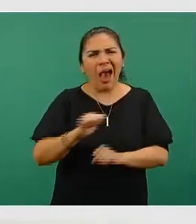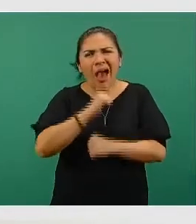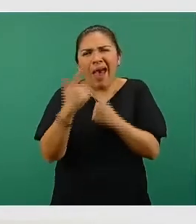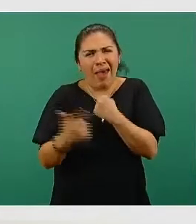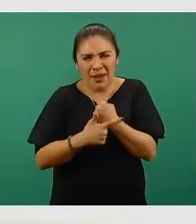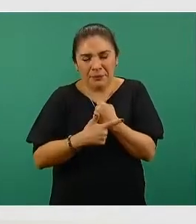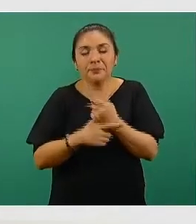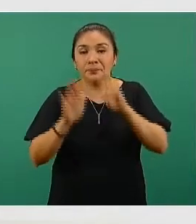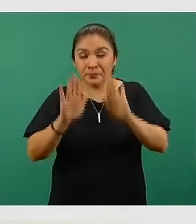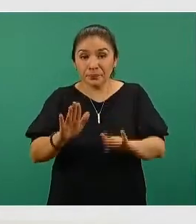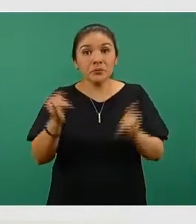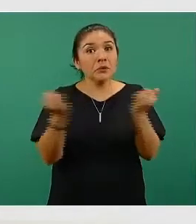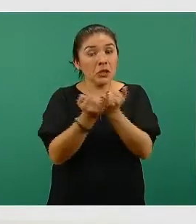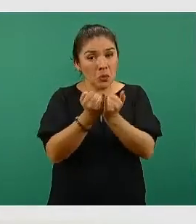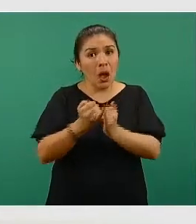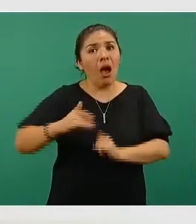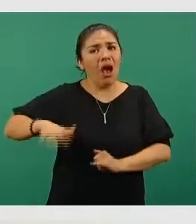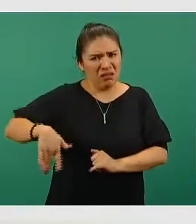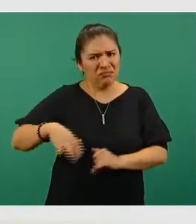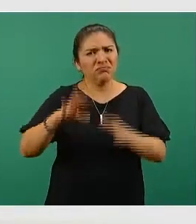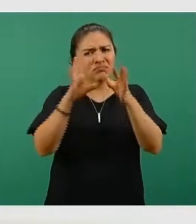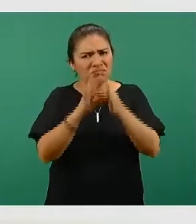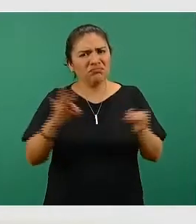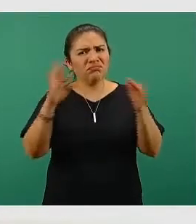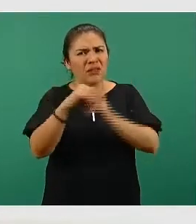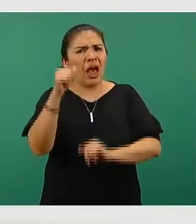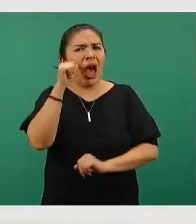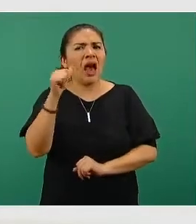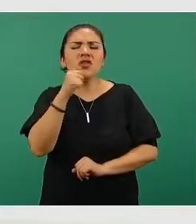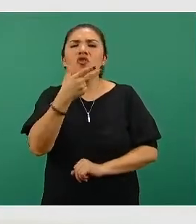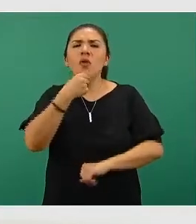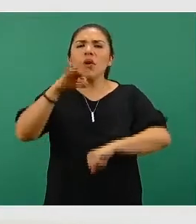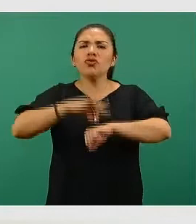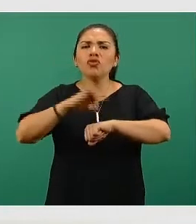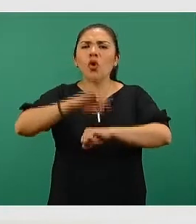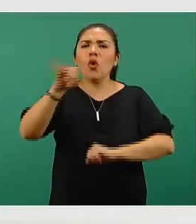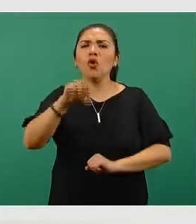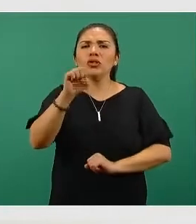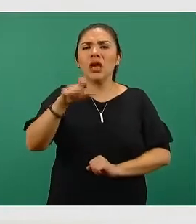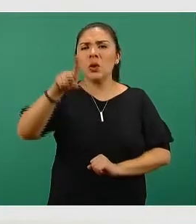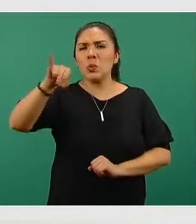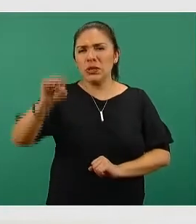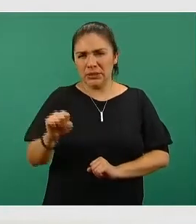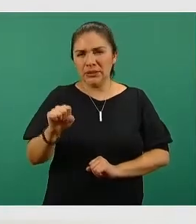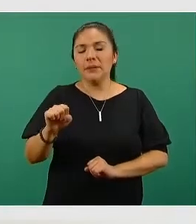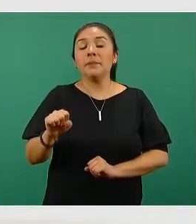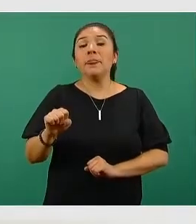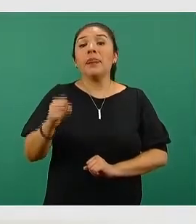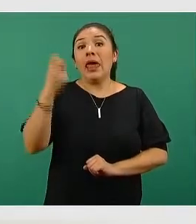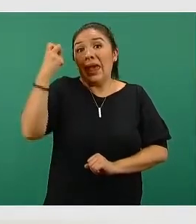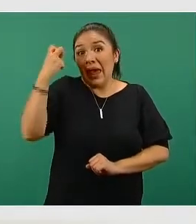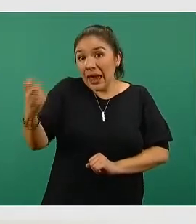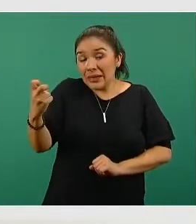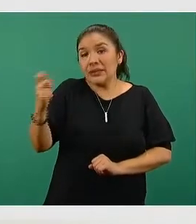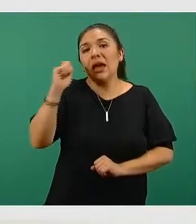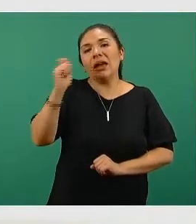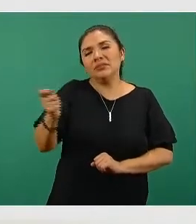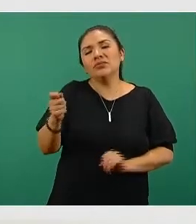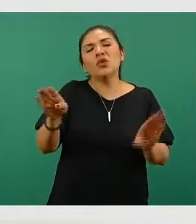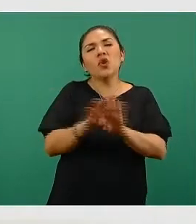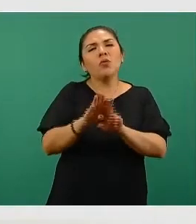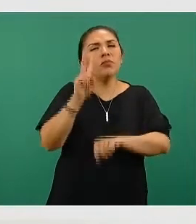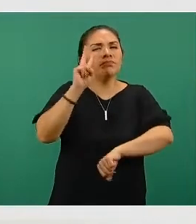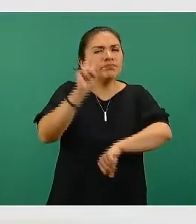inmunización. Como también lo ha comentado y lo comentó también ayer el doctor José Luis Salomía, pues este es un sistema